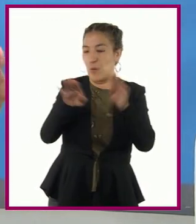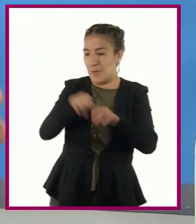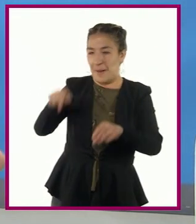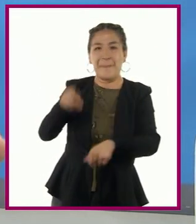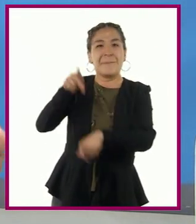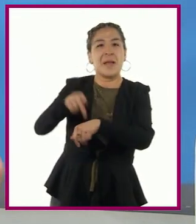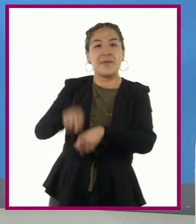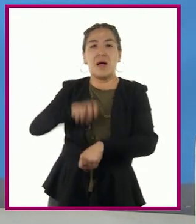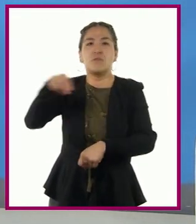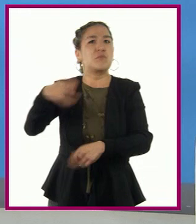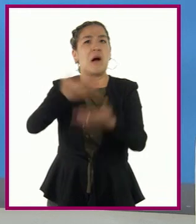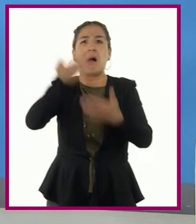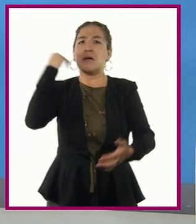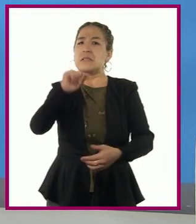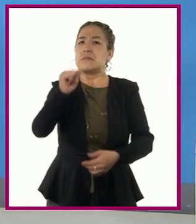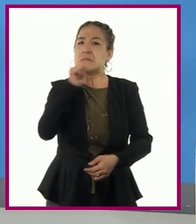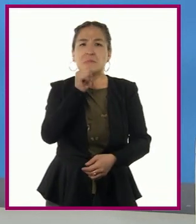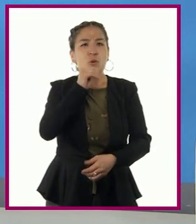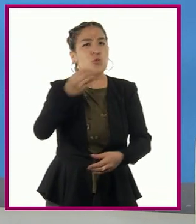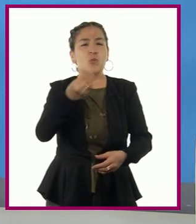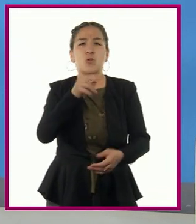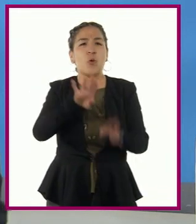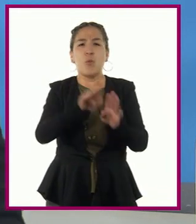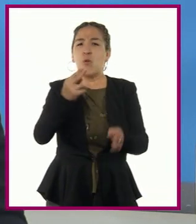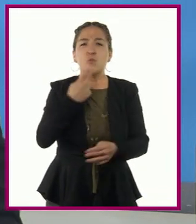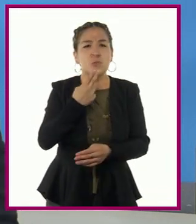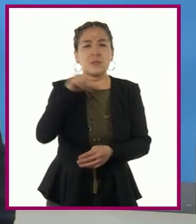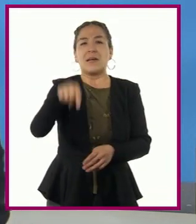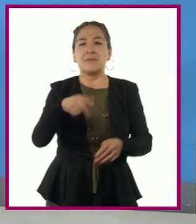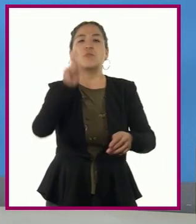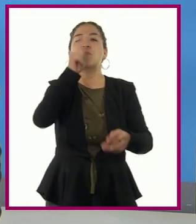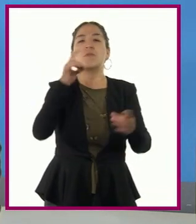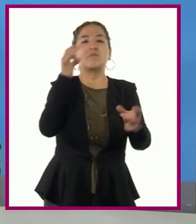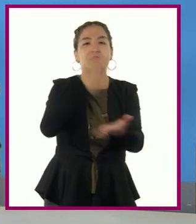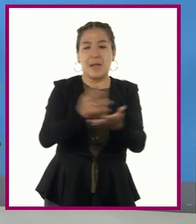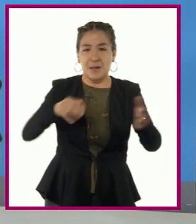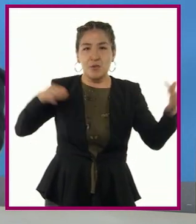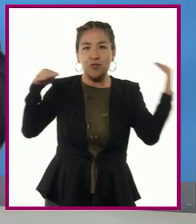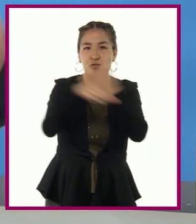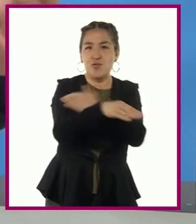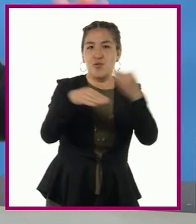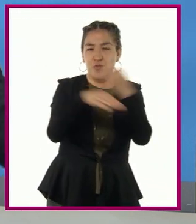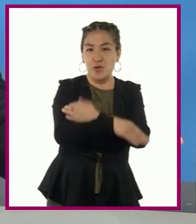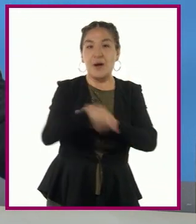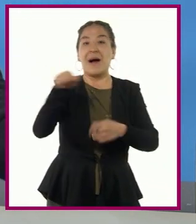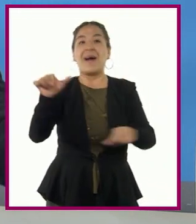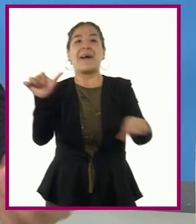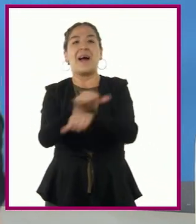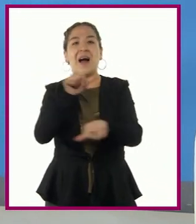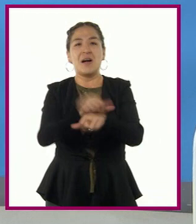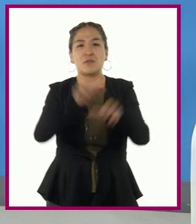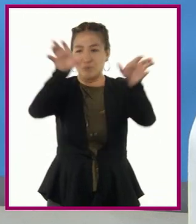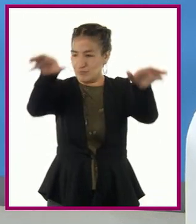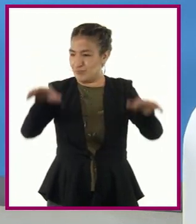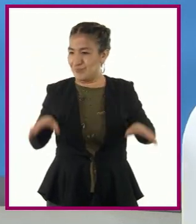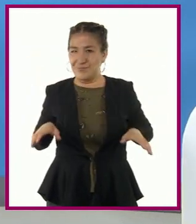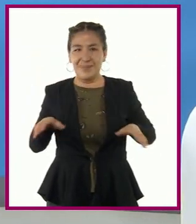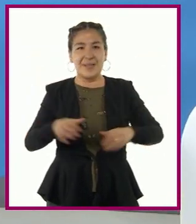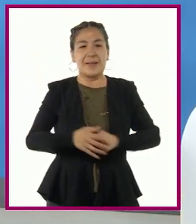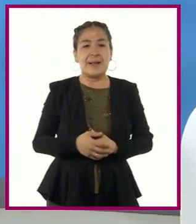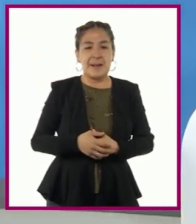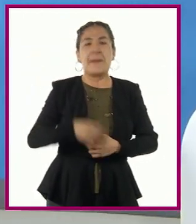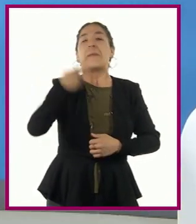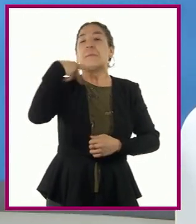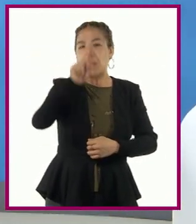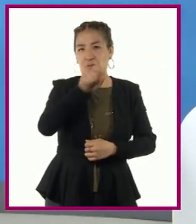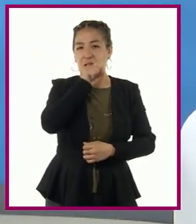la delimitación del espacio de movilidad designado a los peatones, por un lado, y a los carruajes por el otro. Sin